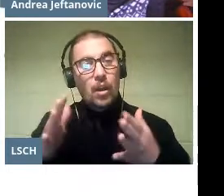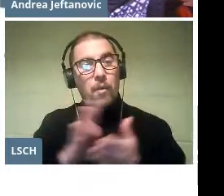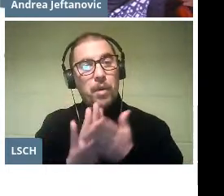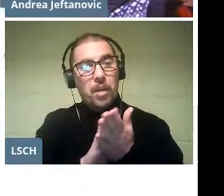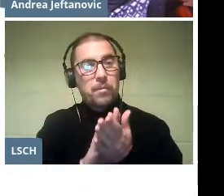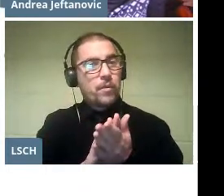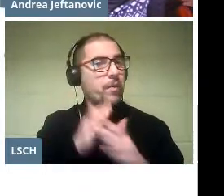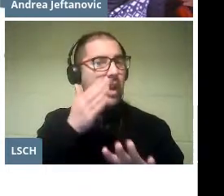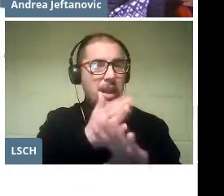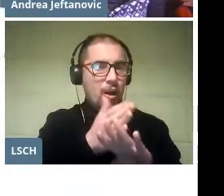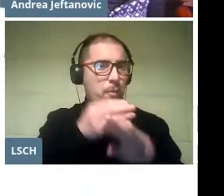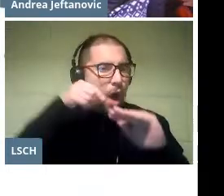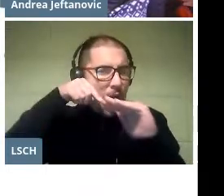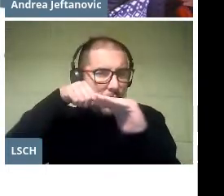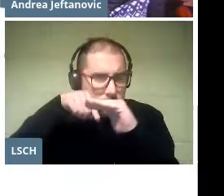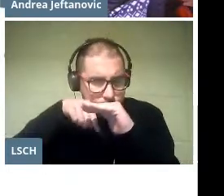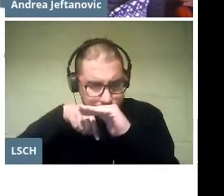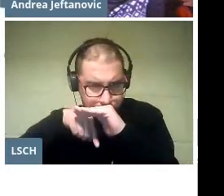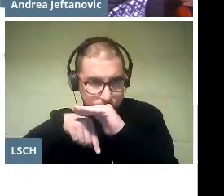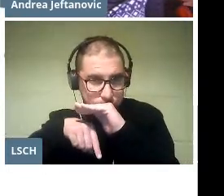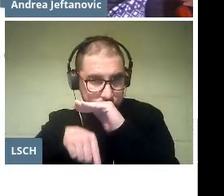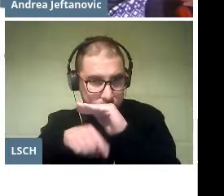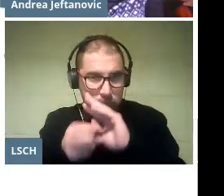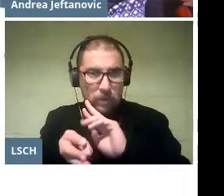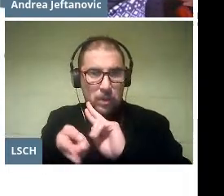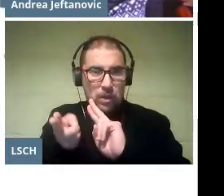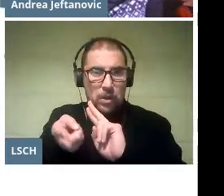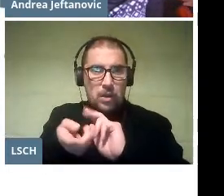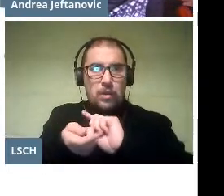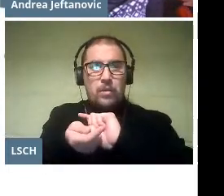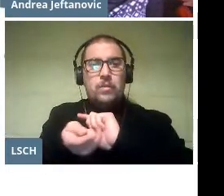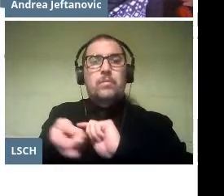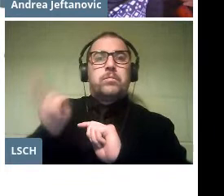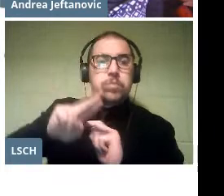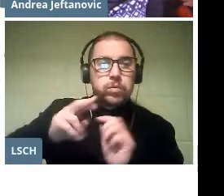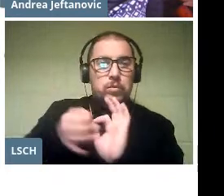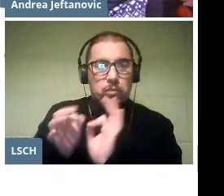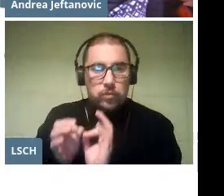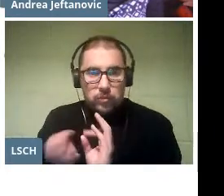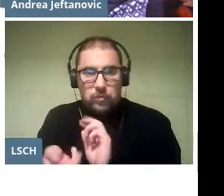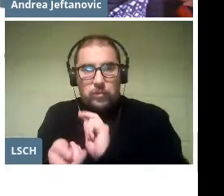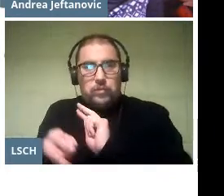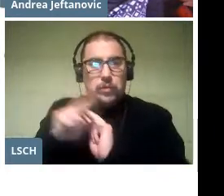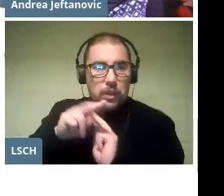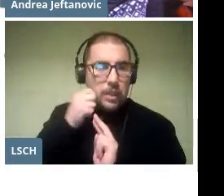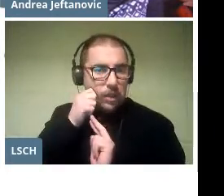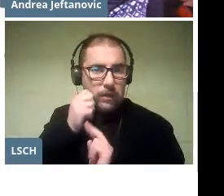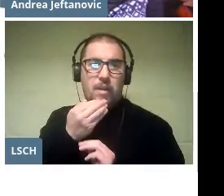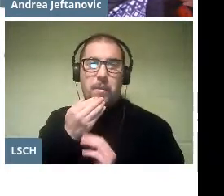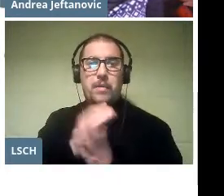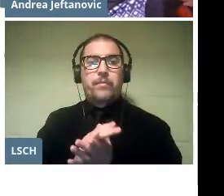a la fuente y reinterpretarla. Además,